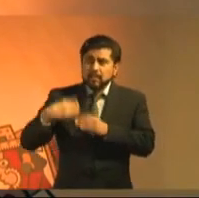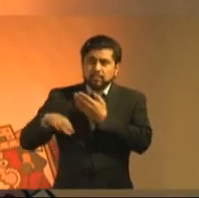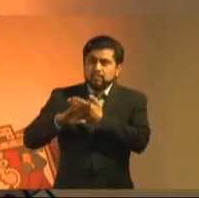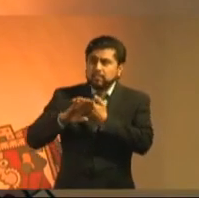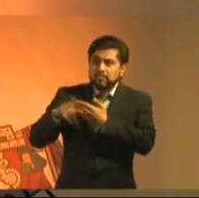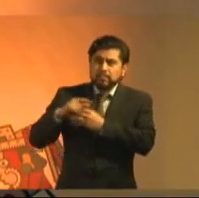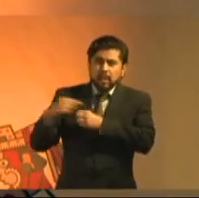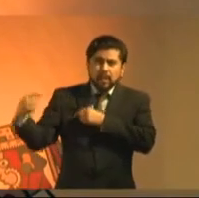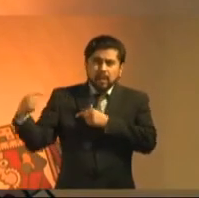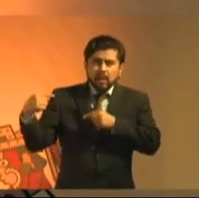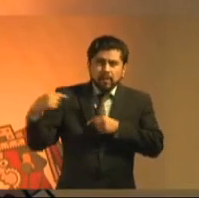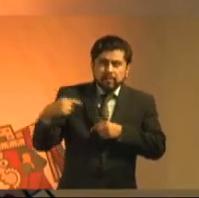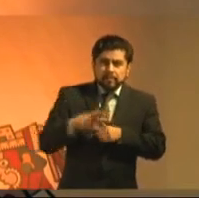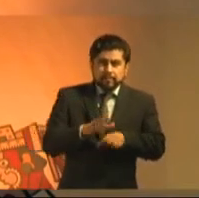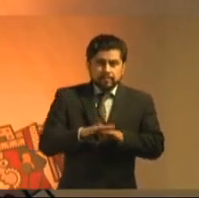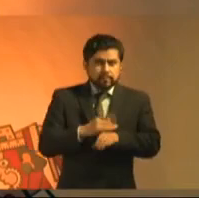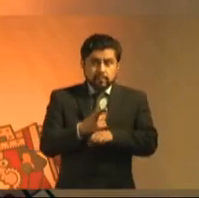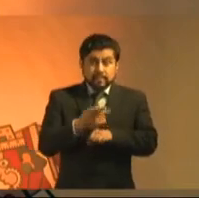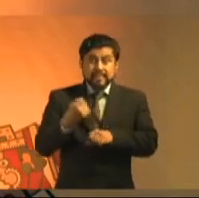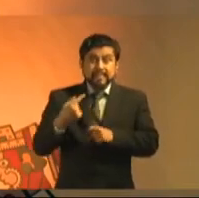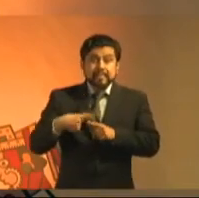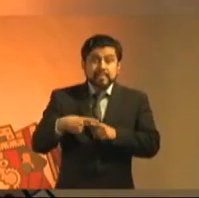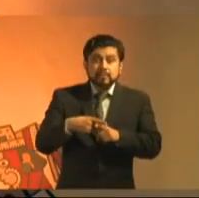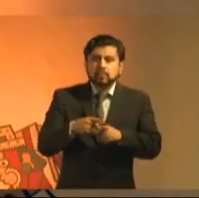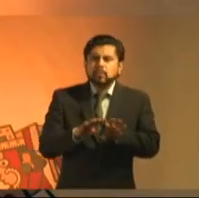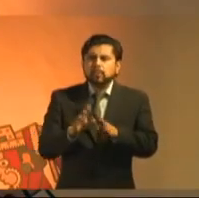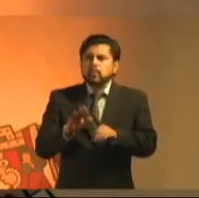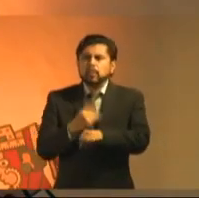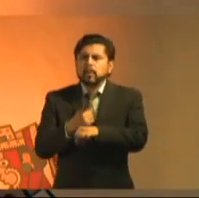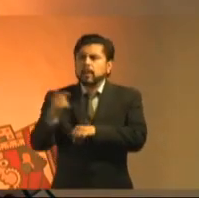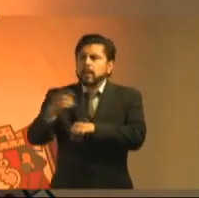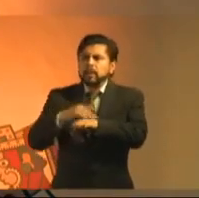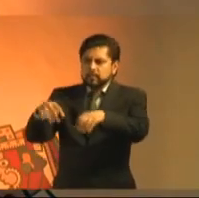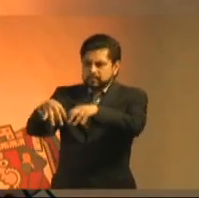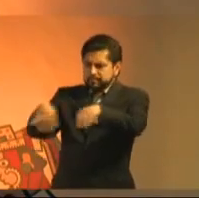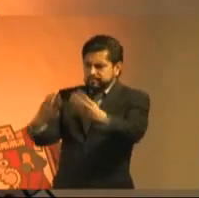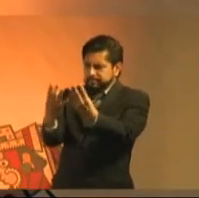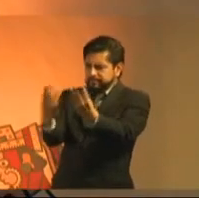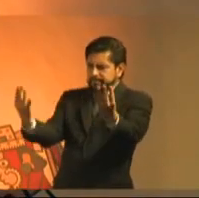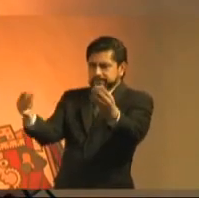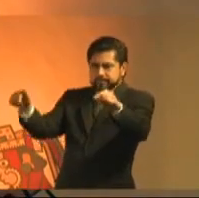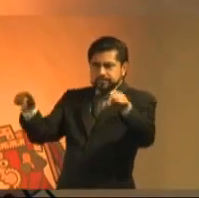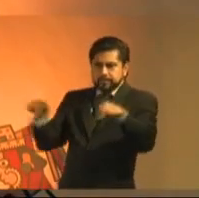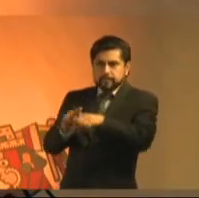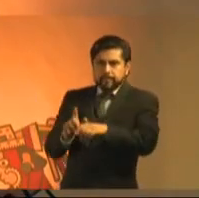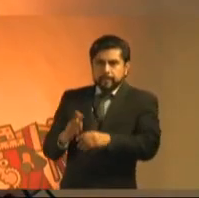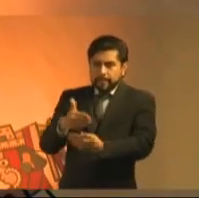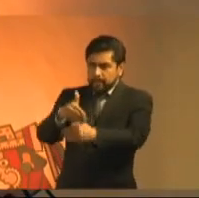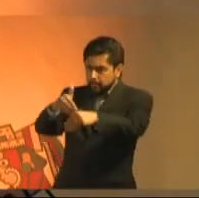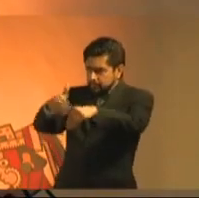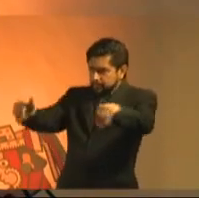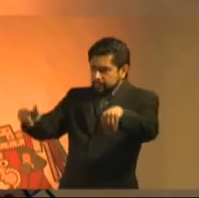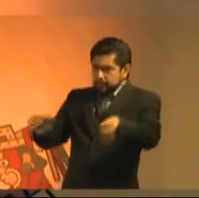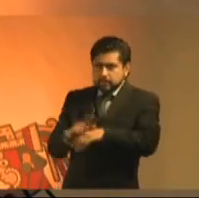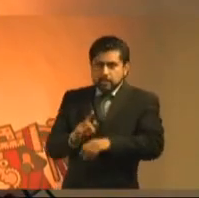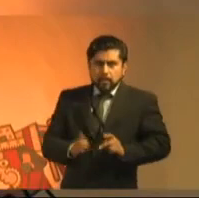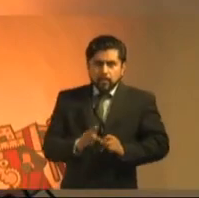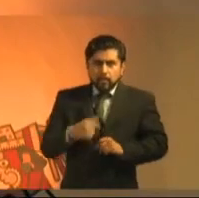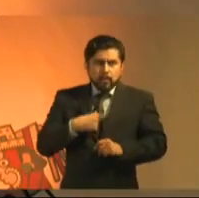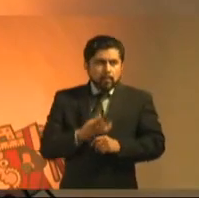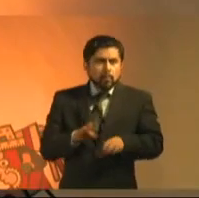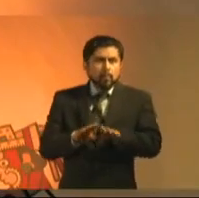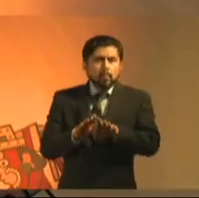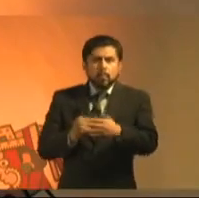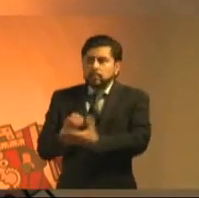que están haciendo no los hacendados están poniendo una albarrada en torno al pueblo y si ponen la albarrada no nos van a dejar salir